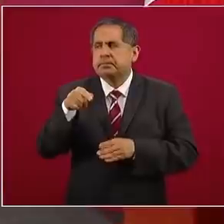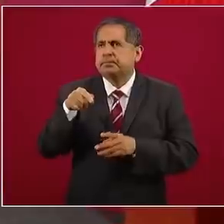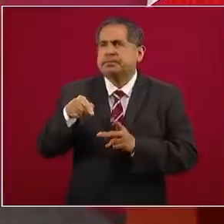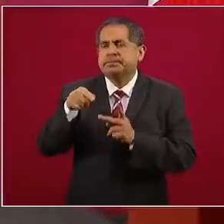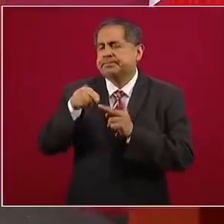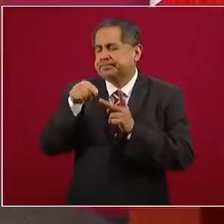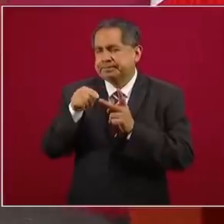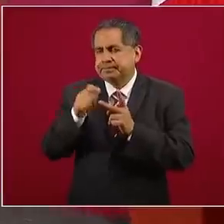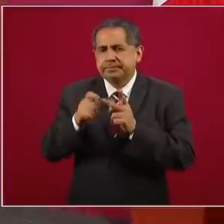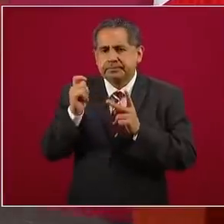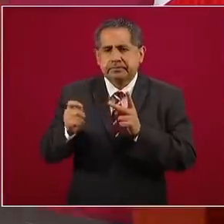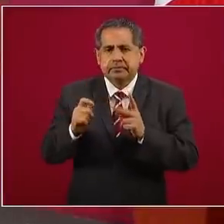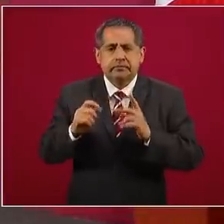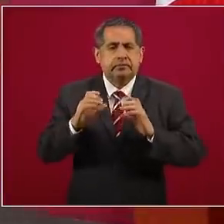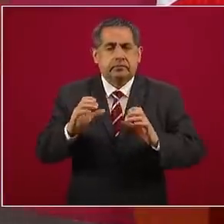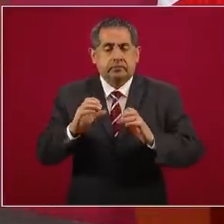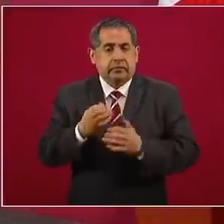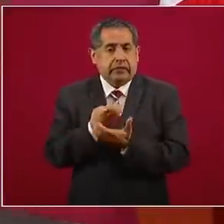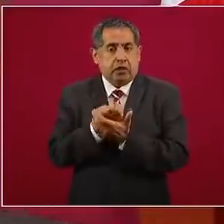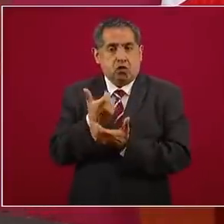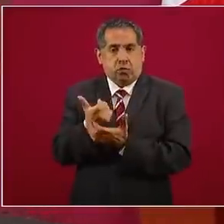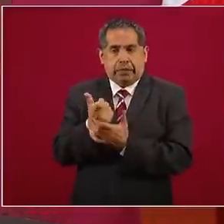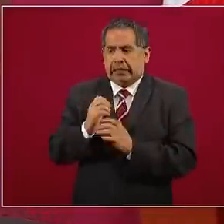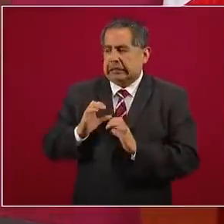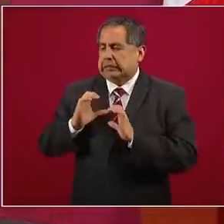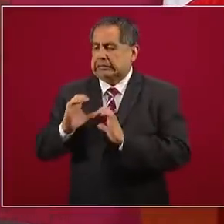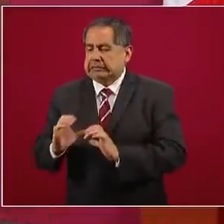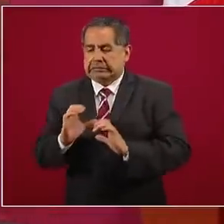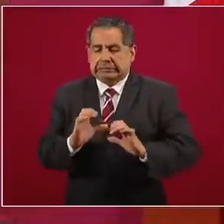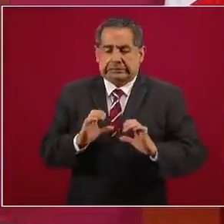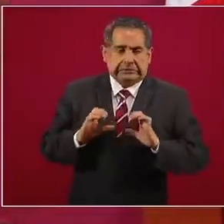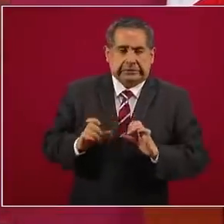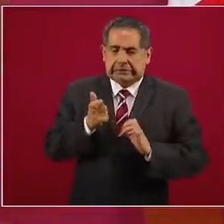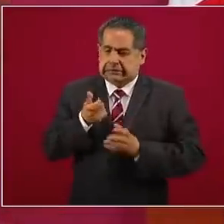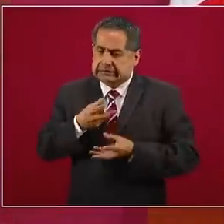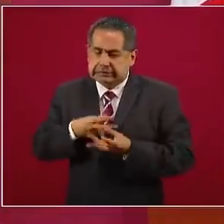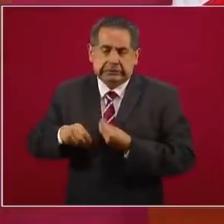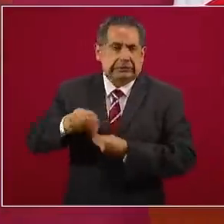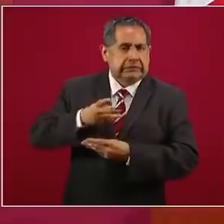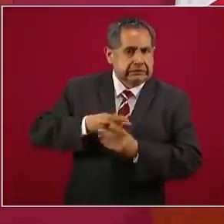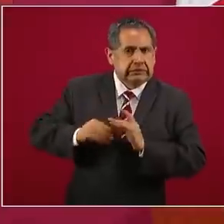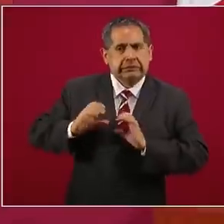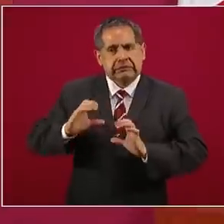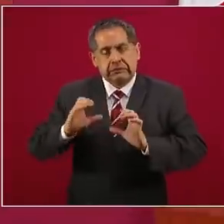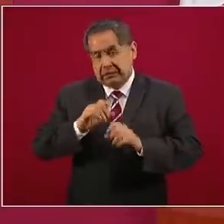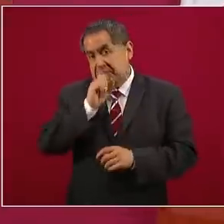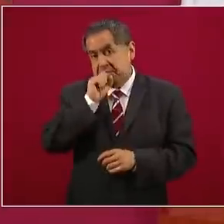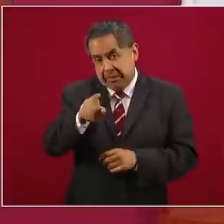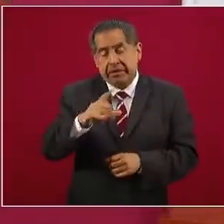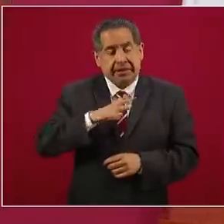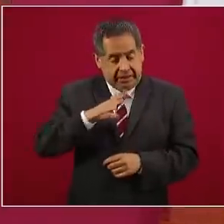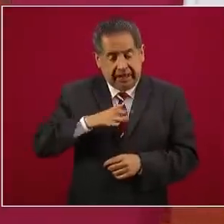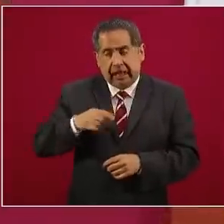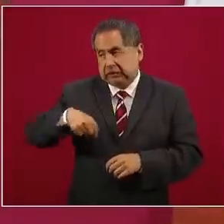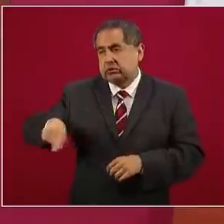para proteger nuestra economía, para cuidar